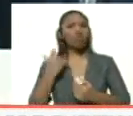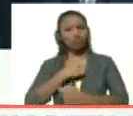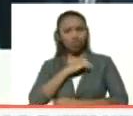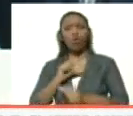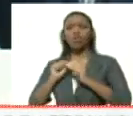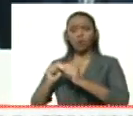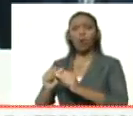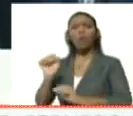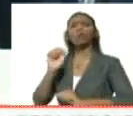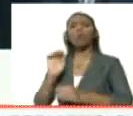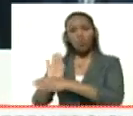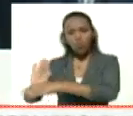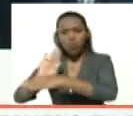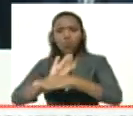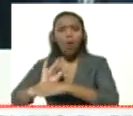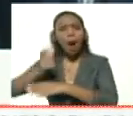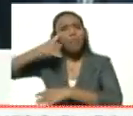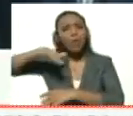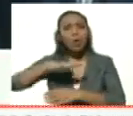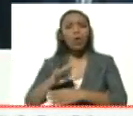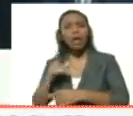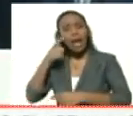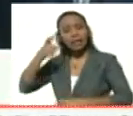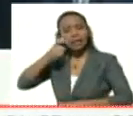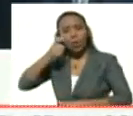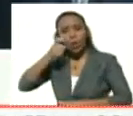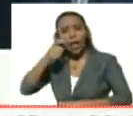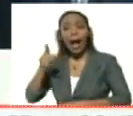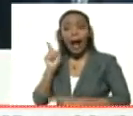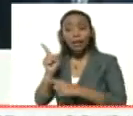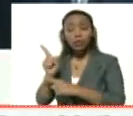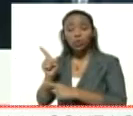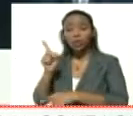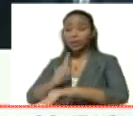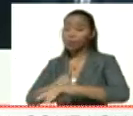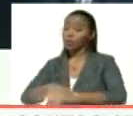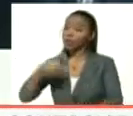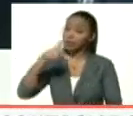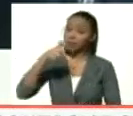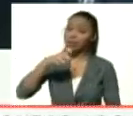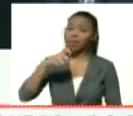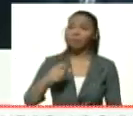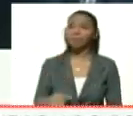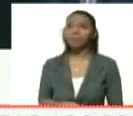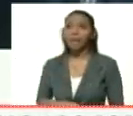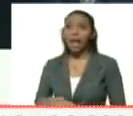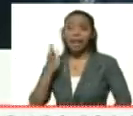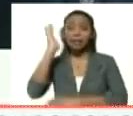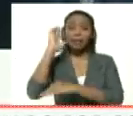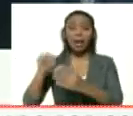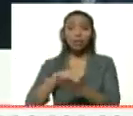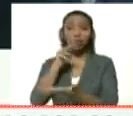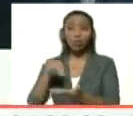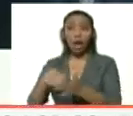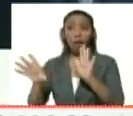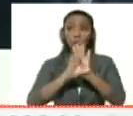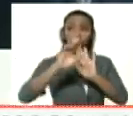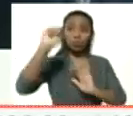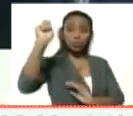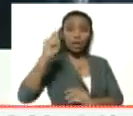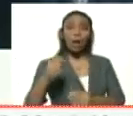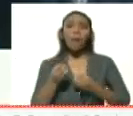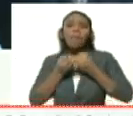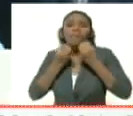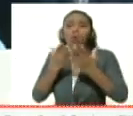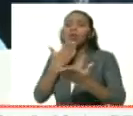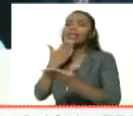a nuestro pueblo la protección y la seguridad que estos tiempos requieren. La Asamblea Nacional Constituyente expresa